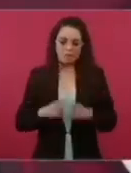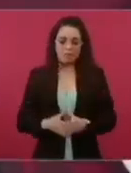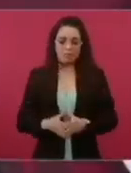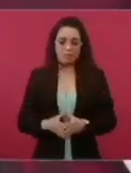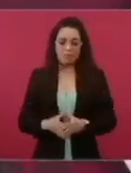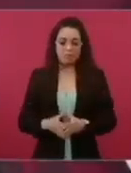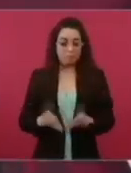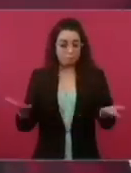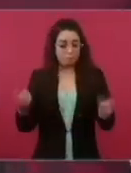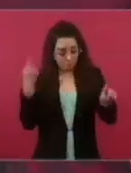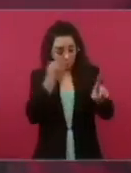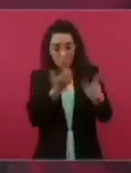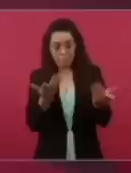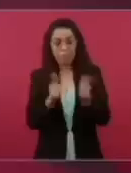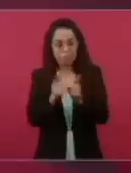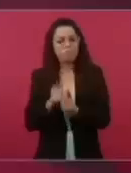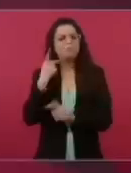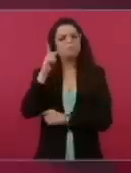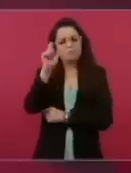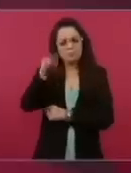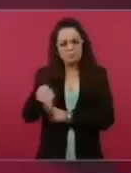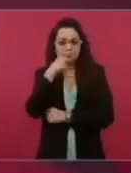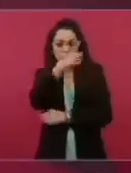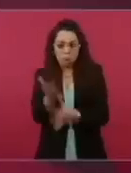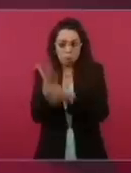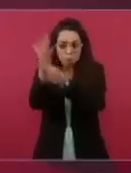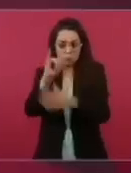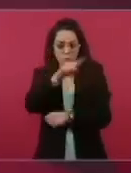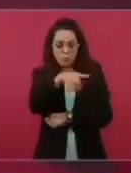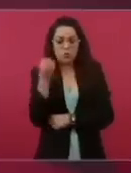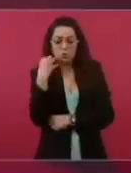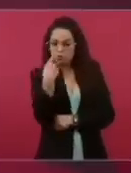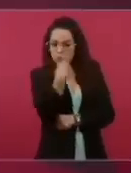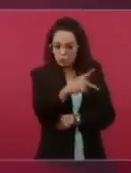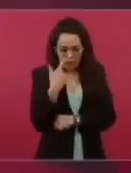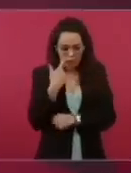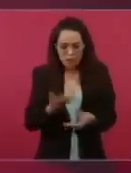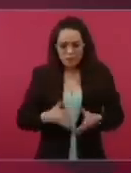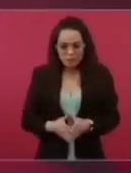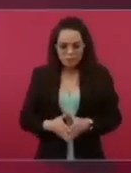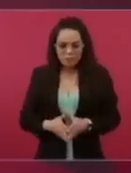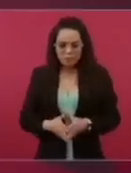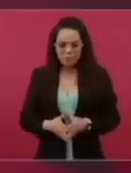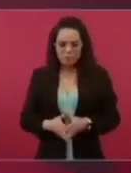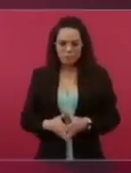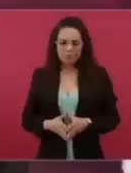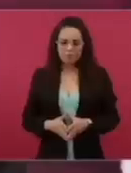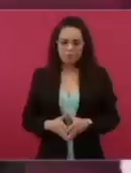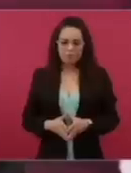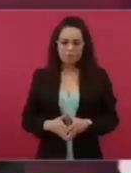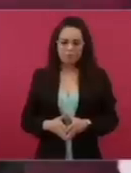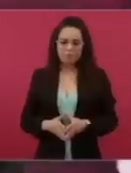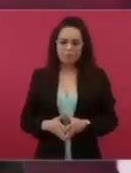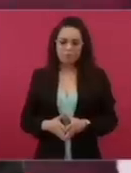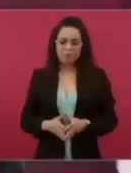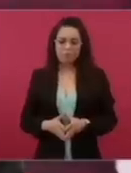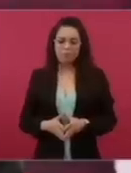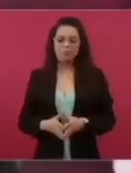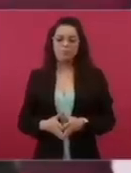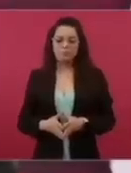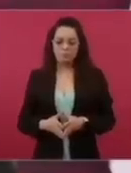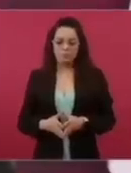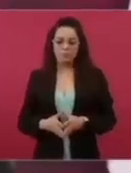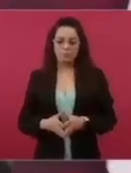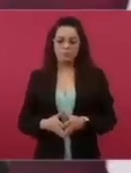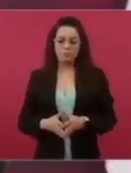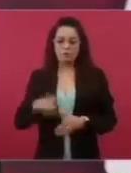entonces, dijeron que ellos iban a hacer su conferencia y contrataron el hotel